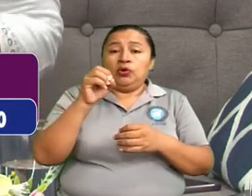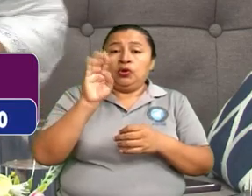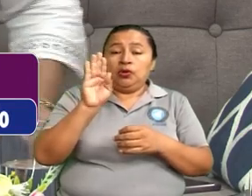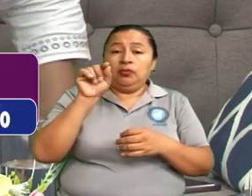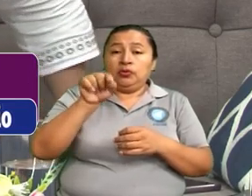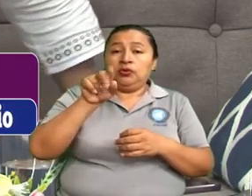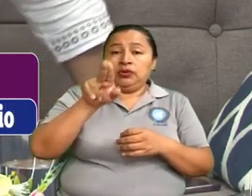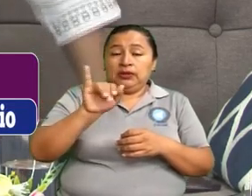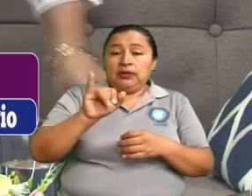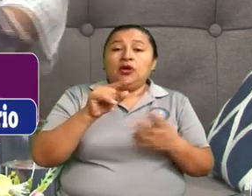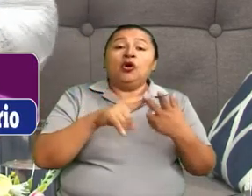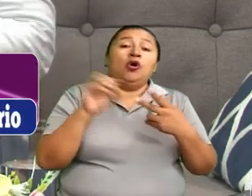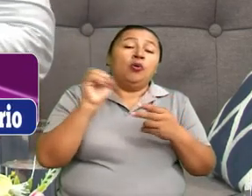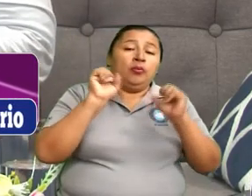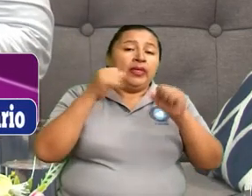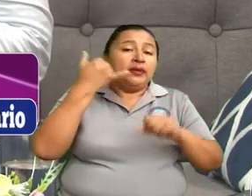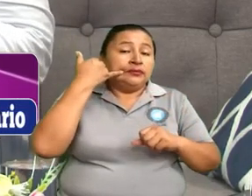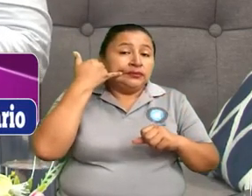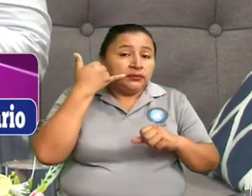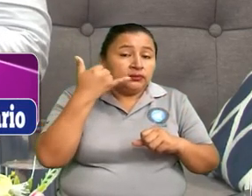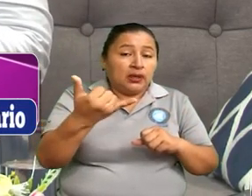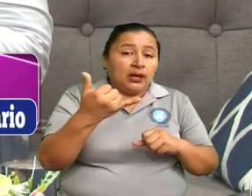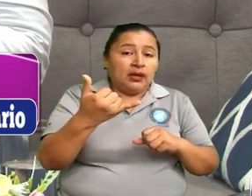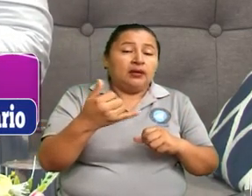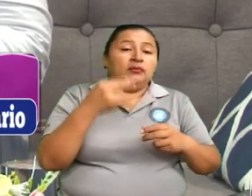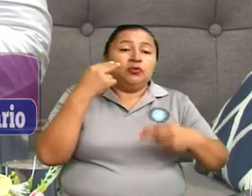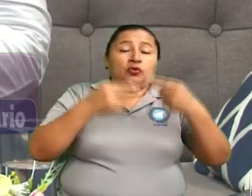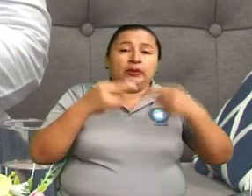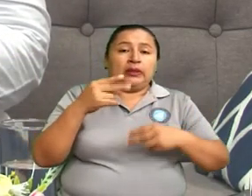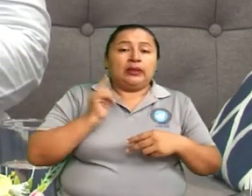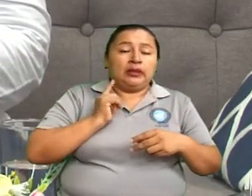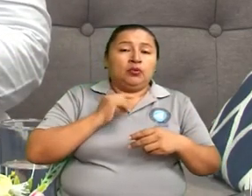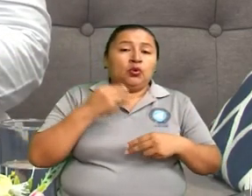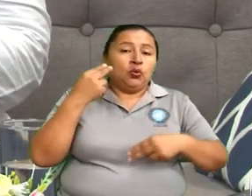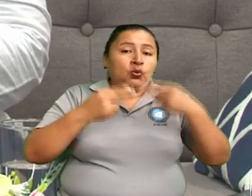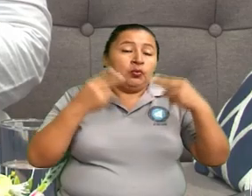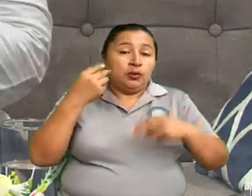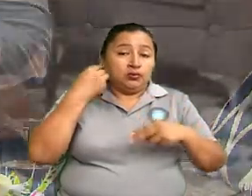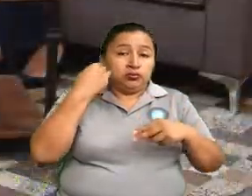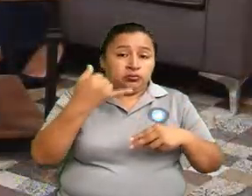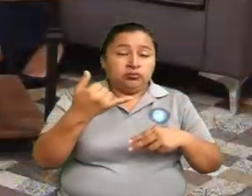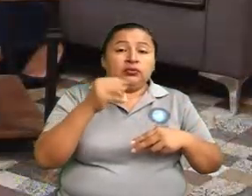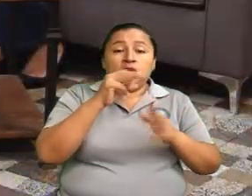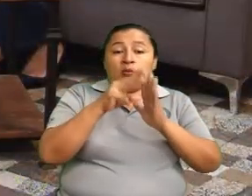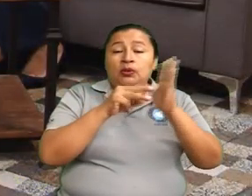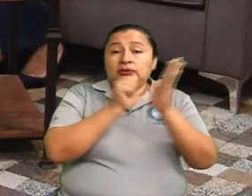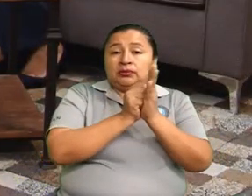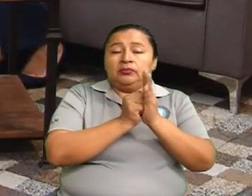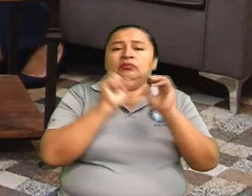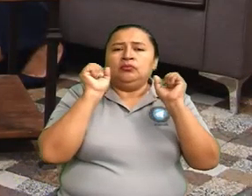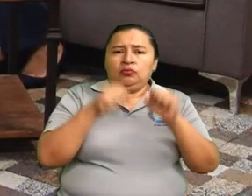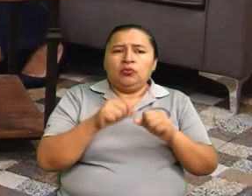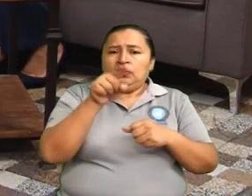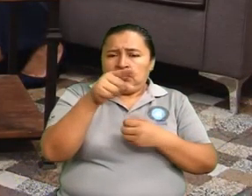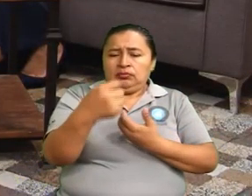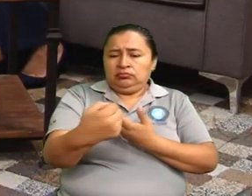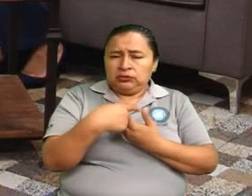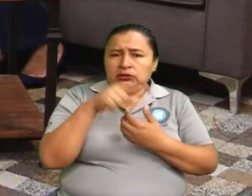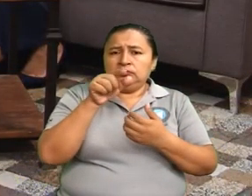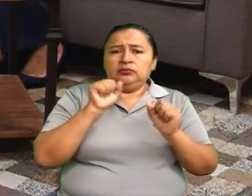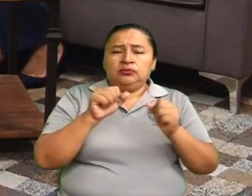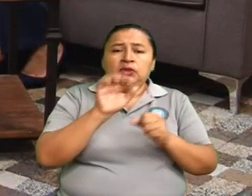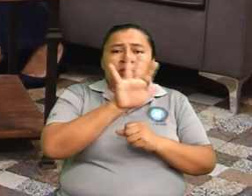o puede llamar directamente, tenemos un número ahí de WhatsApp que puede también enviar sus mensajes,